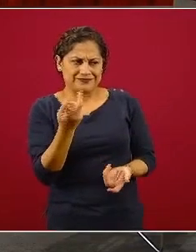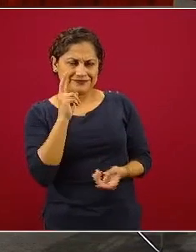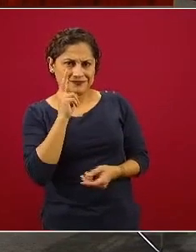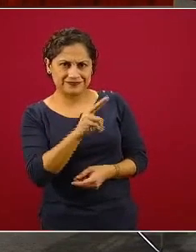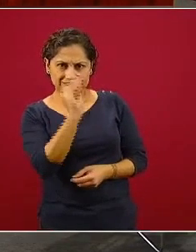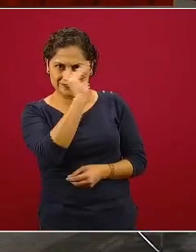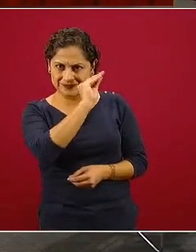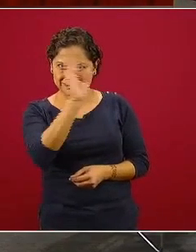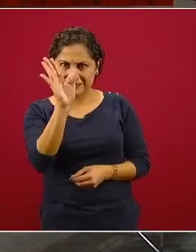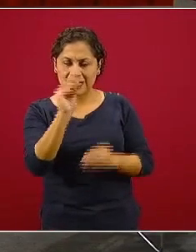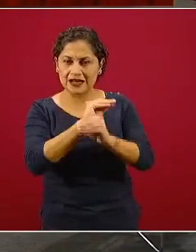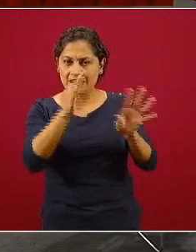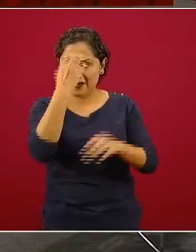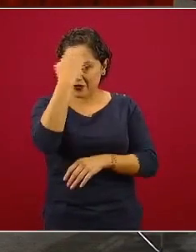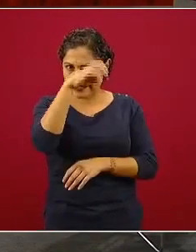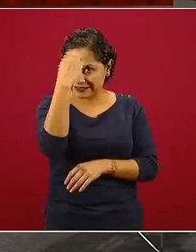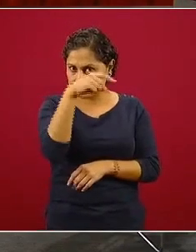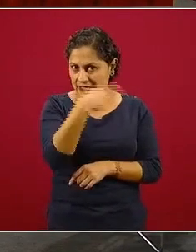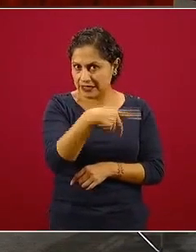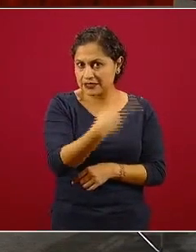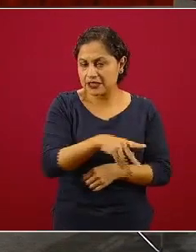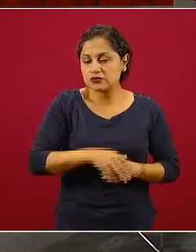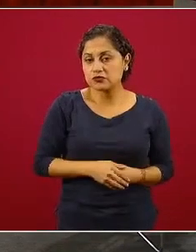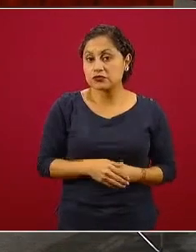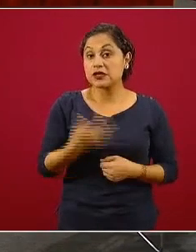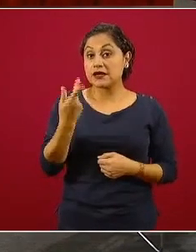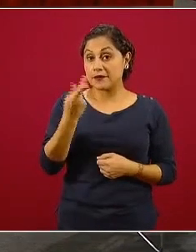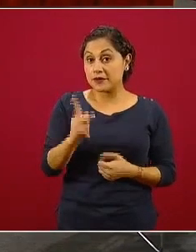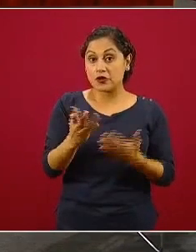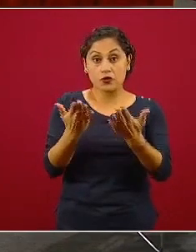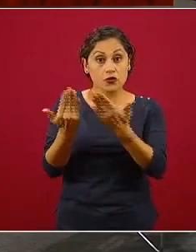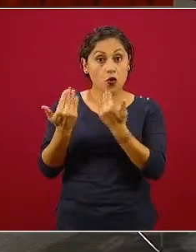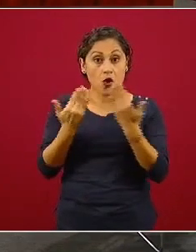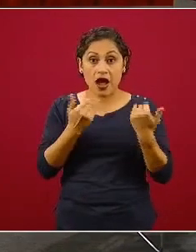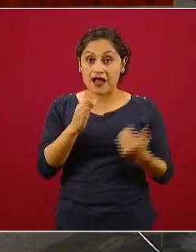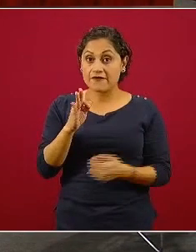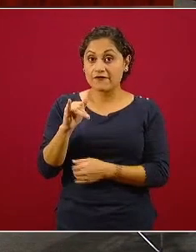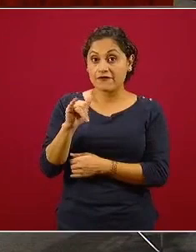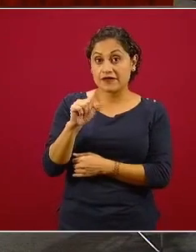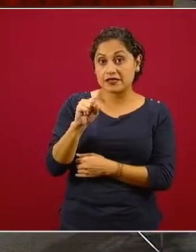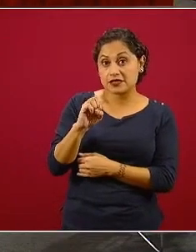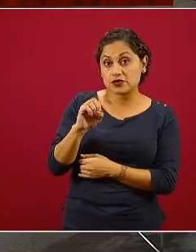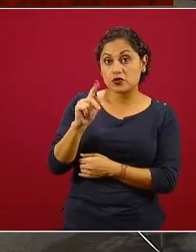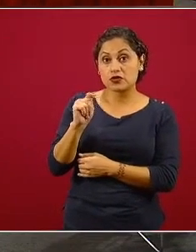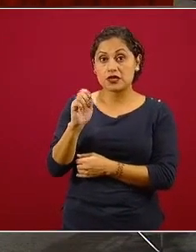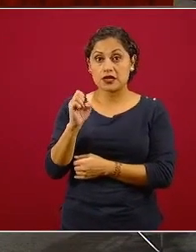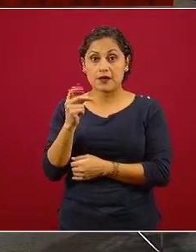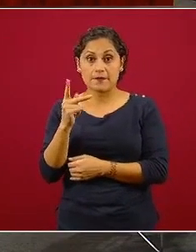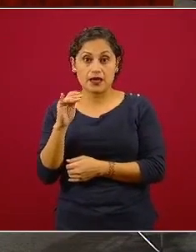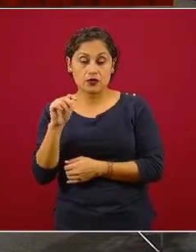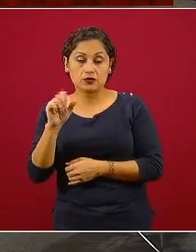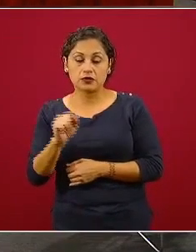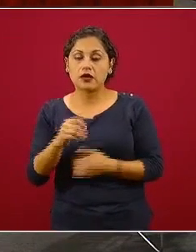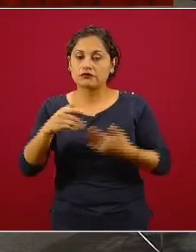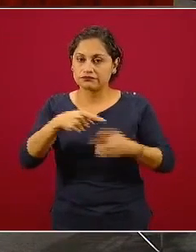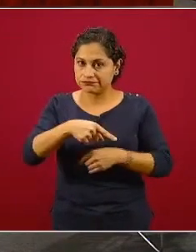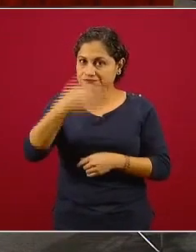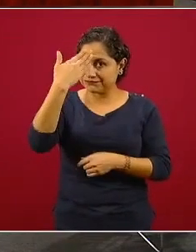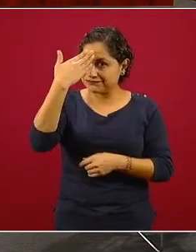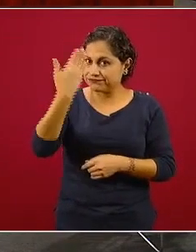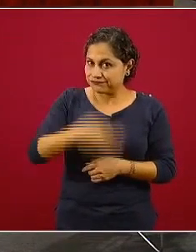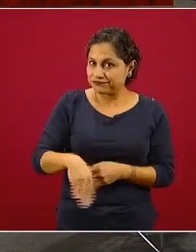materia, es fundamental. Tenemos una escasez de personal de salud en general, por una larga historia que ya conocen